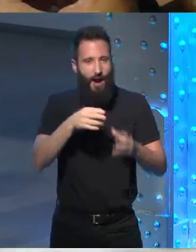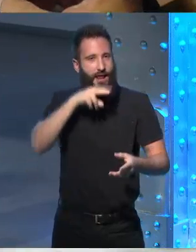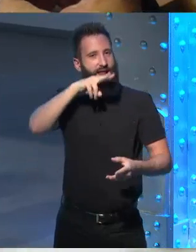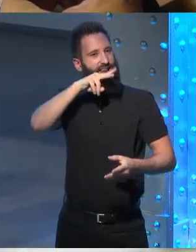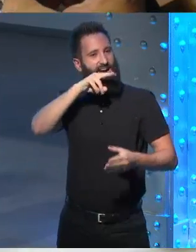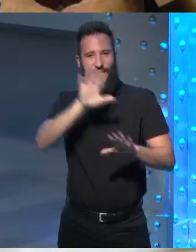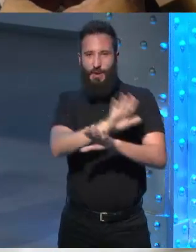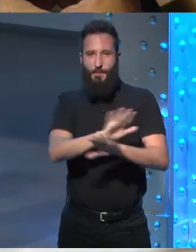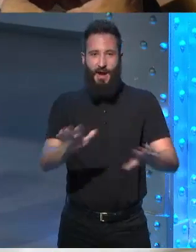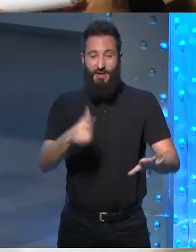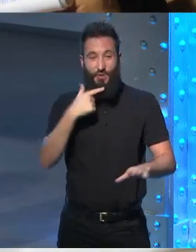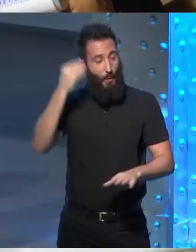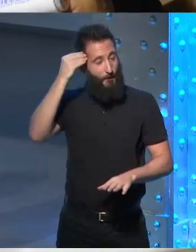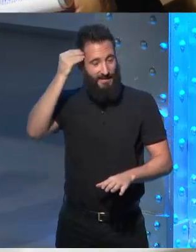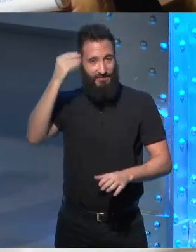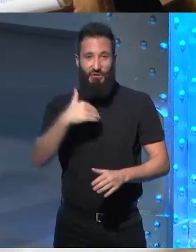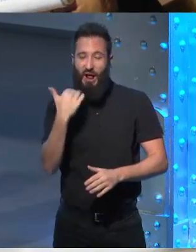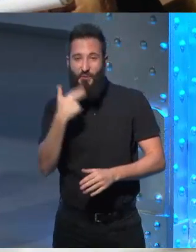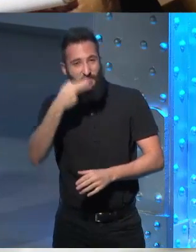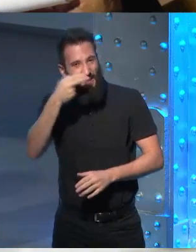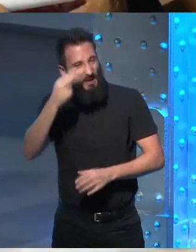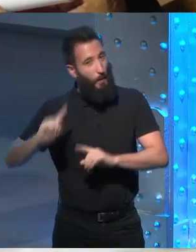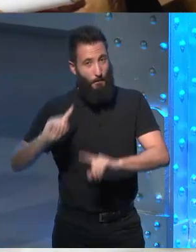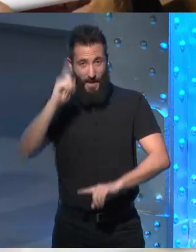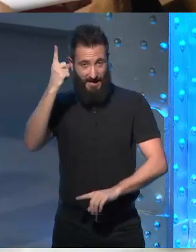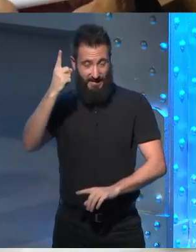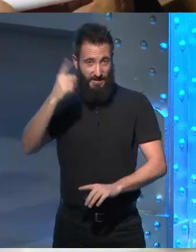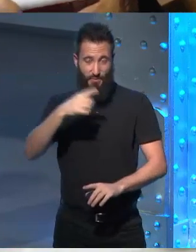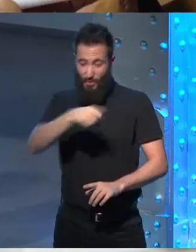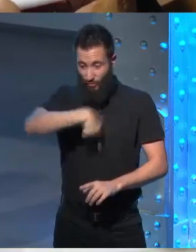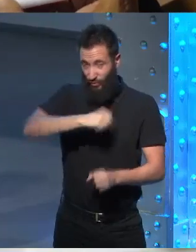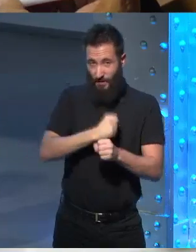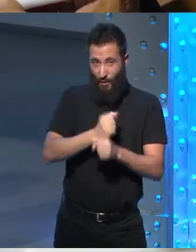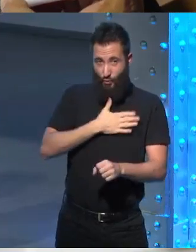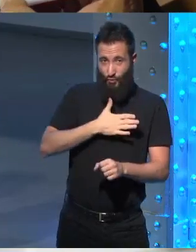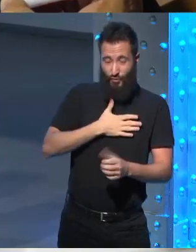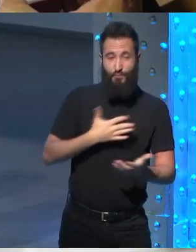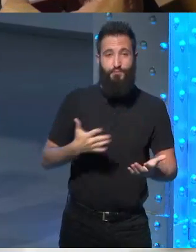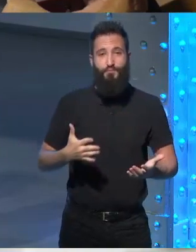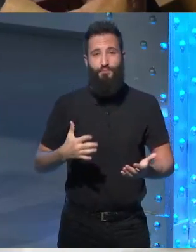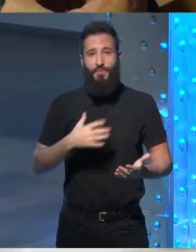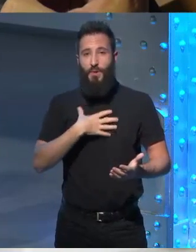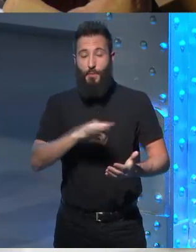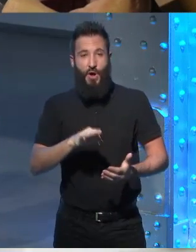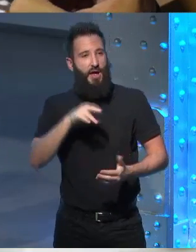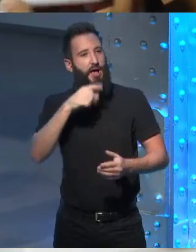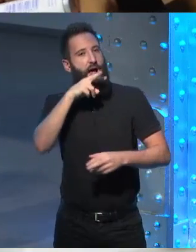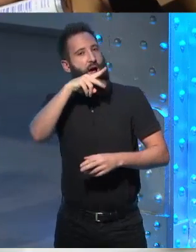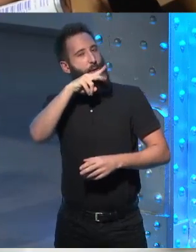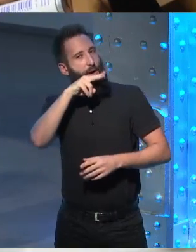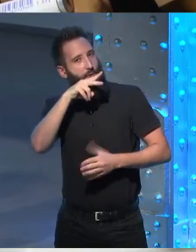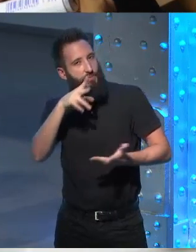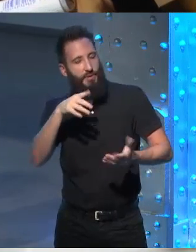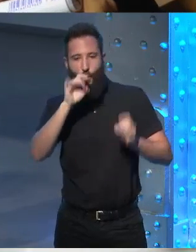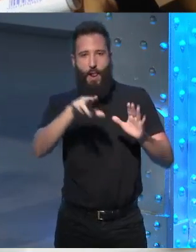Digamos que creo que una de las cosas más interesantes, a lo mejor, de lo que hacemos es que utilizamos narrativa